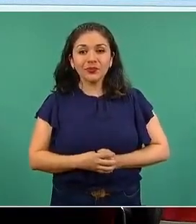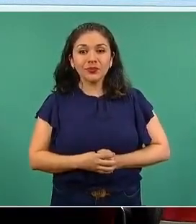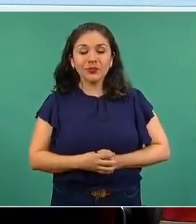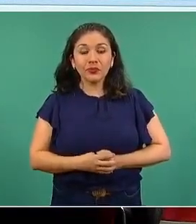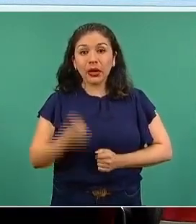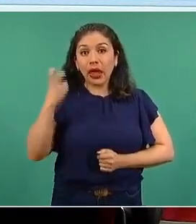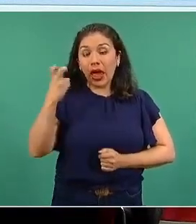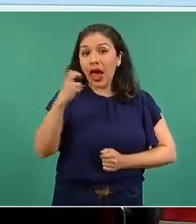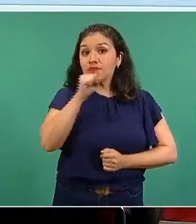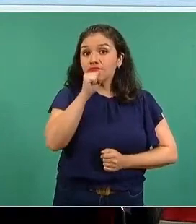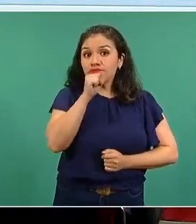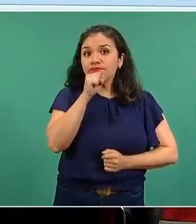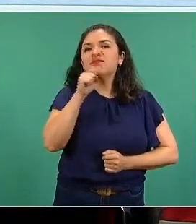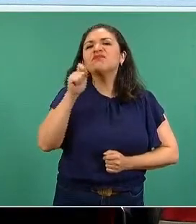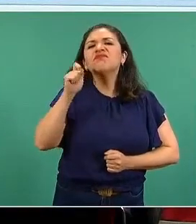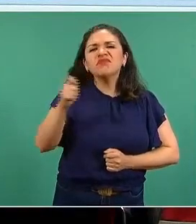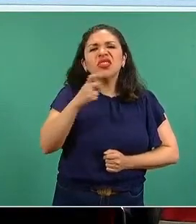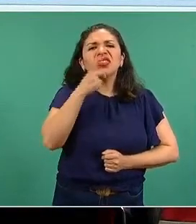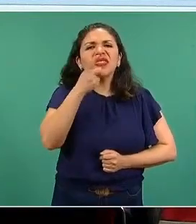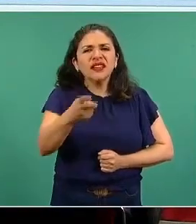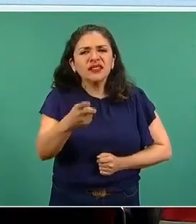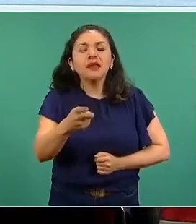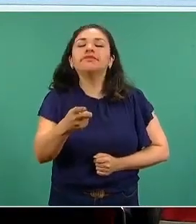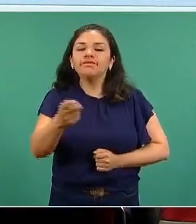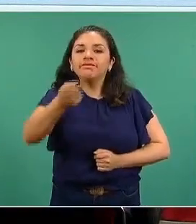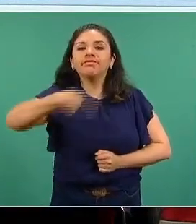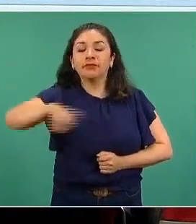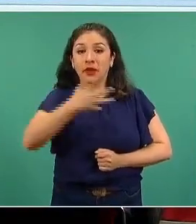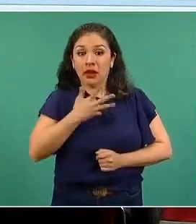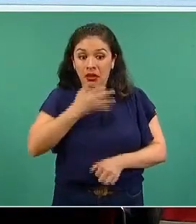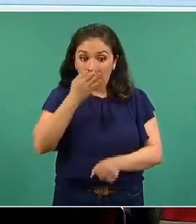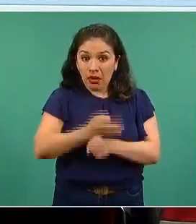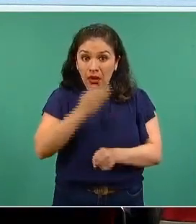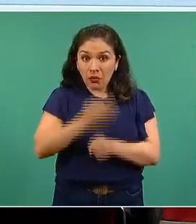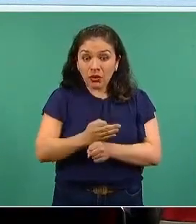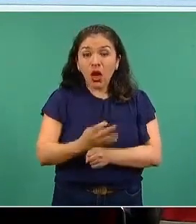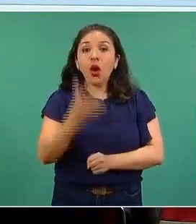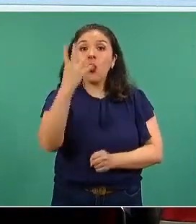Esta gráfica nos dice que tenemos hasta este momento